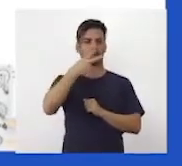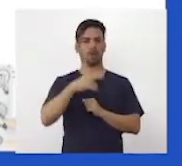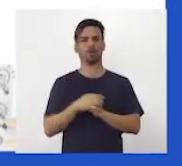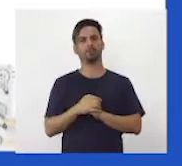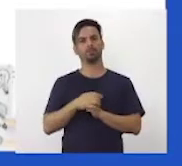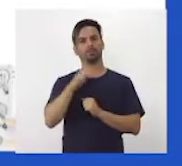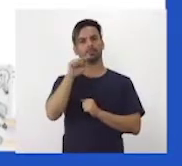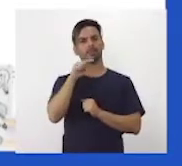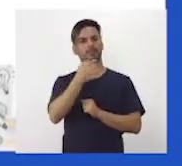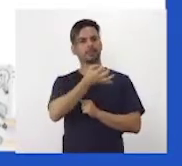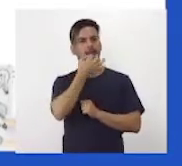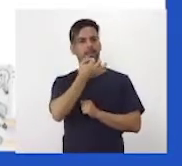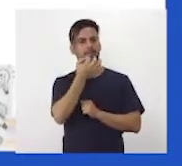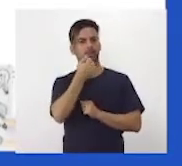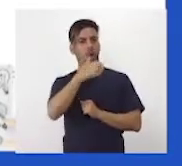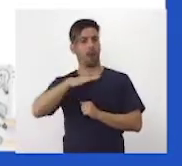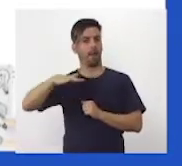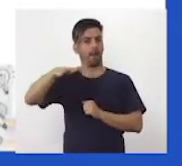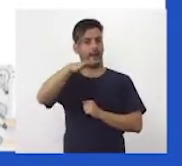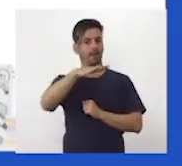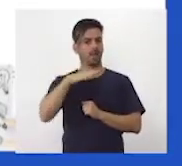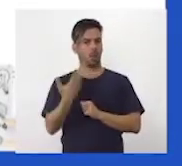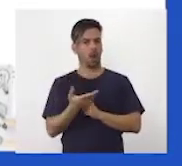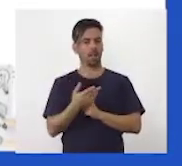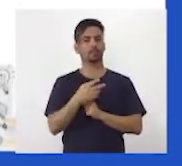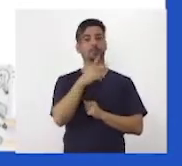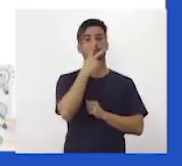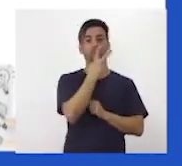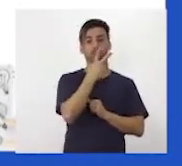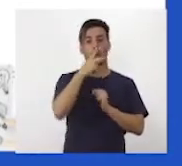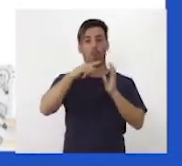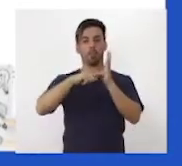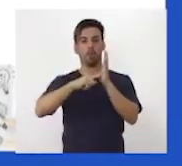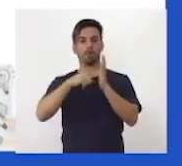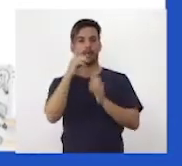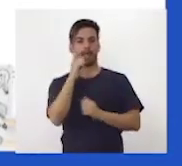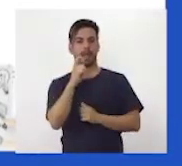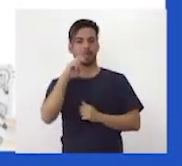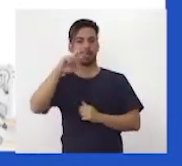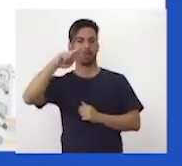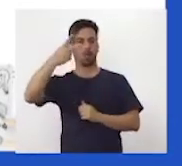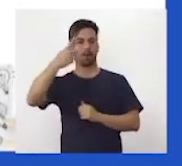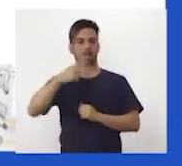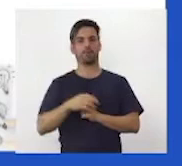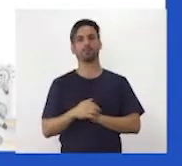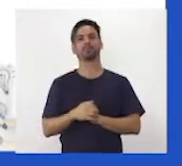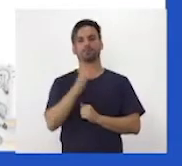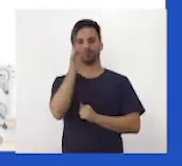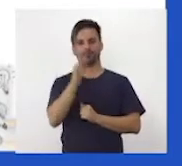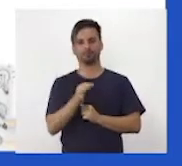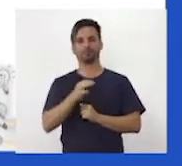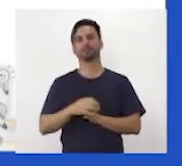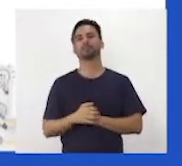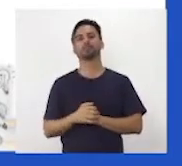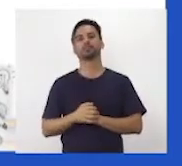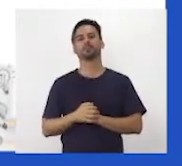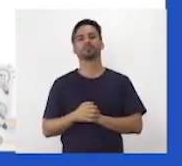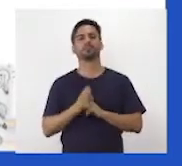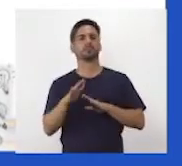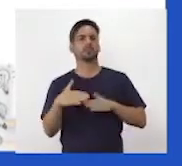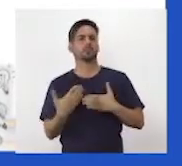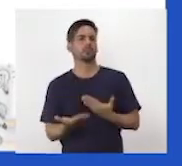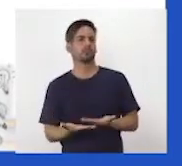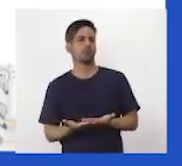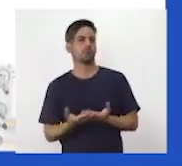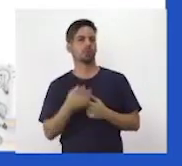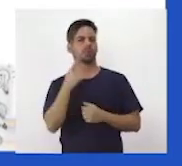obtenemos x al cuadrado. Entonces la expresión del área sería 2 por x al